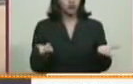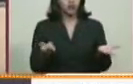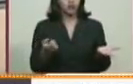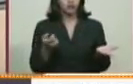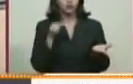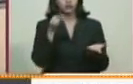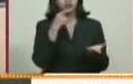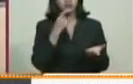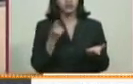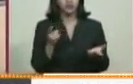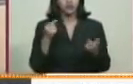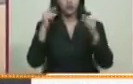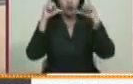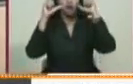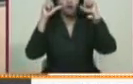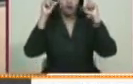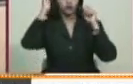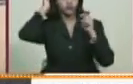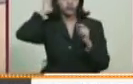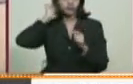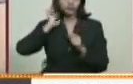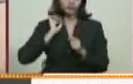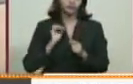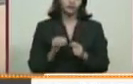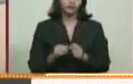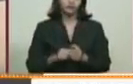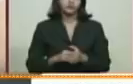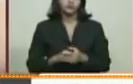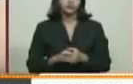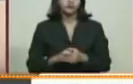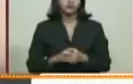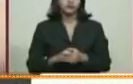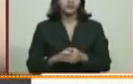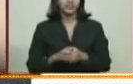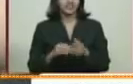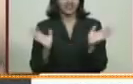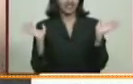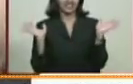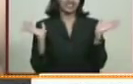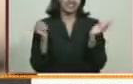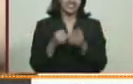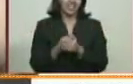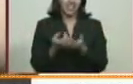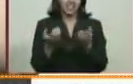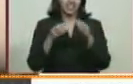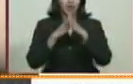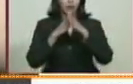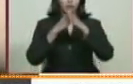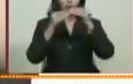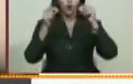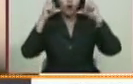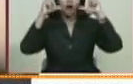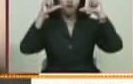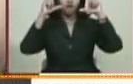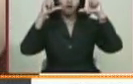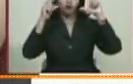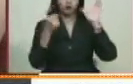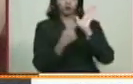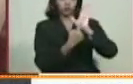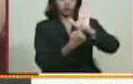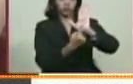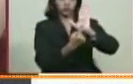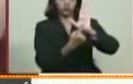tú me dijiste que tenías una foto donde aparecemos. Sí, ya la vamos a colocar. Entonces, claro, es una foto que queda como una anécdota,